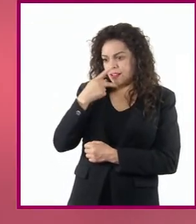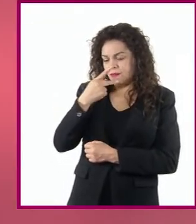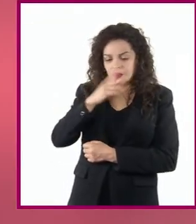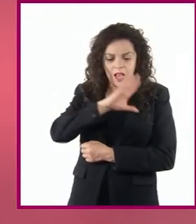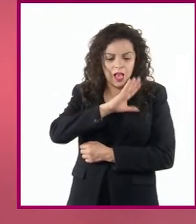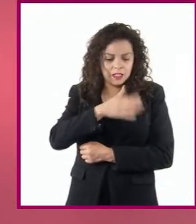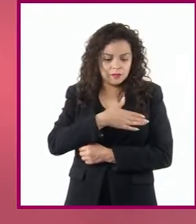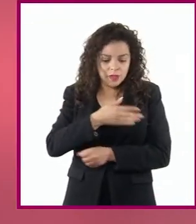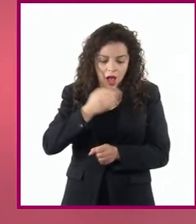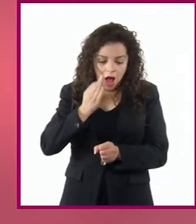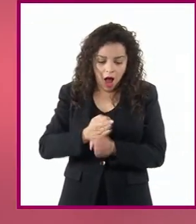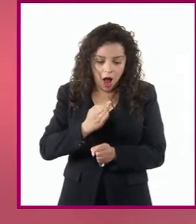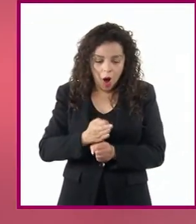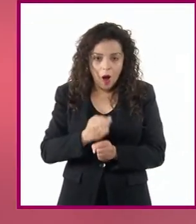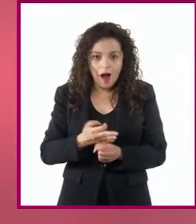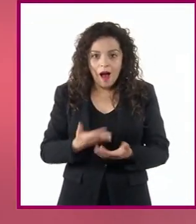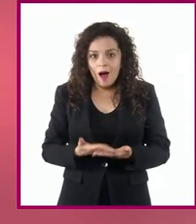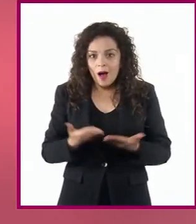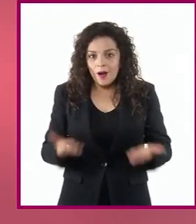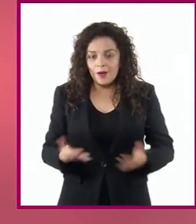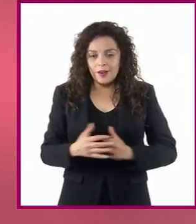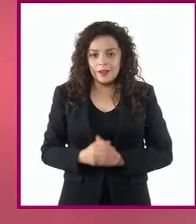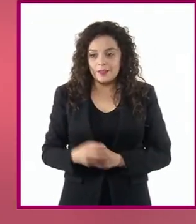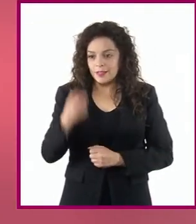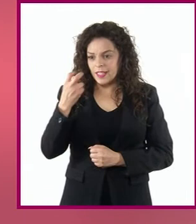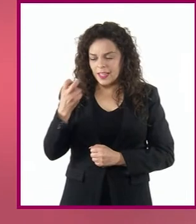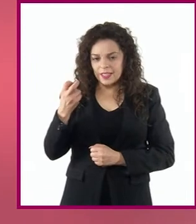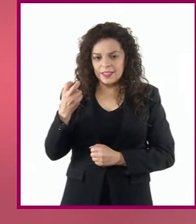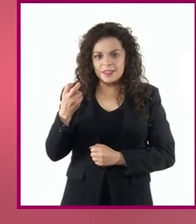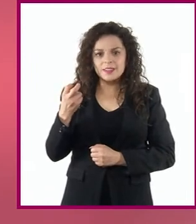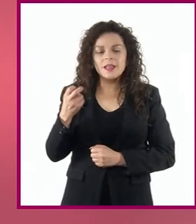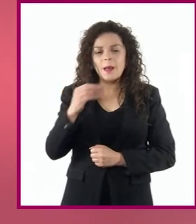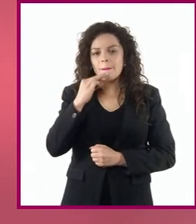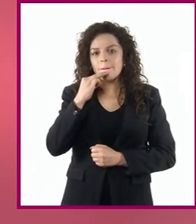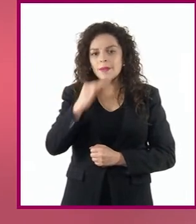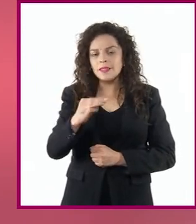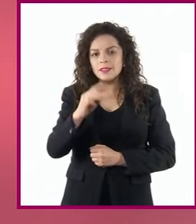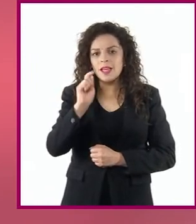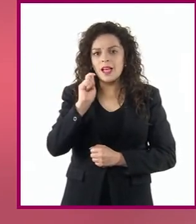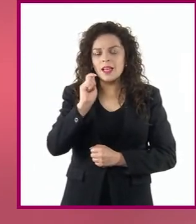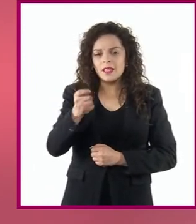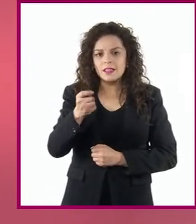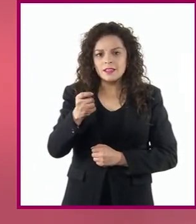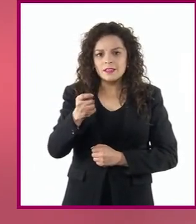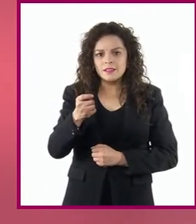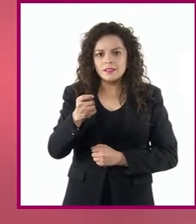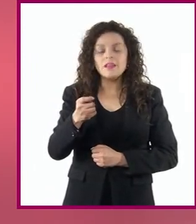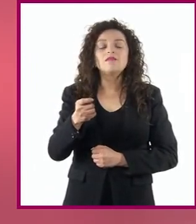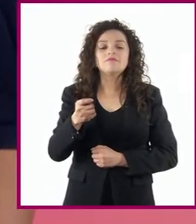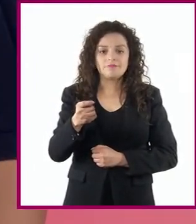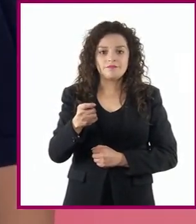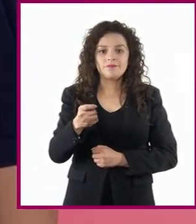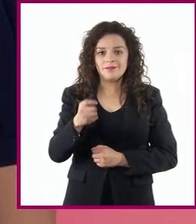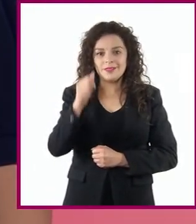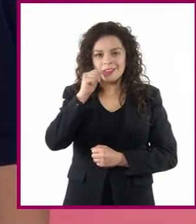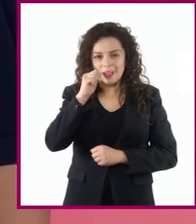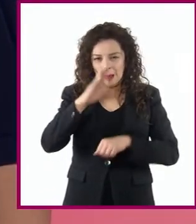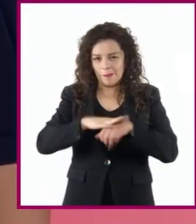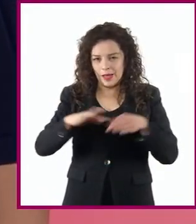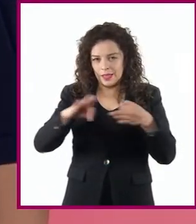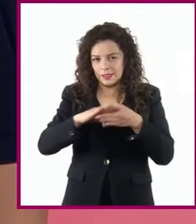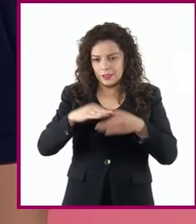español actual. El discurso del personaje como mensaje en la mayoría de los casos posee